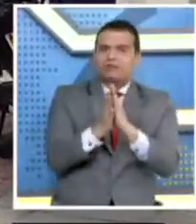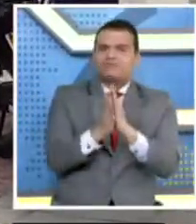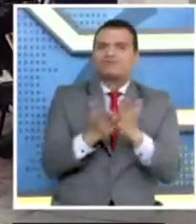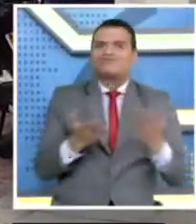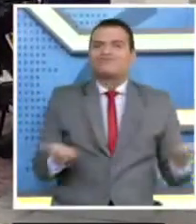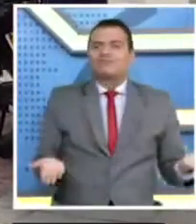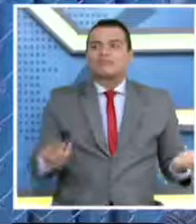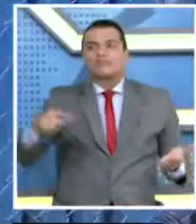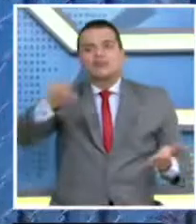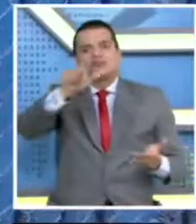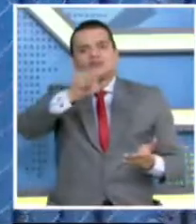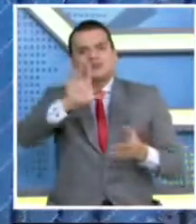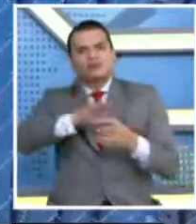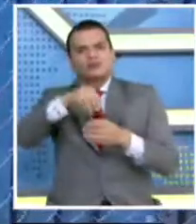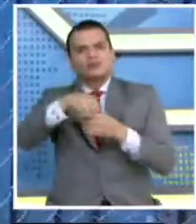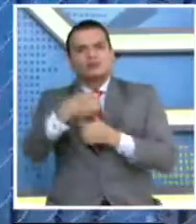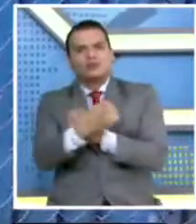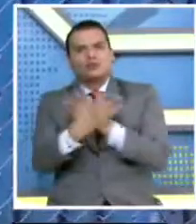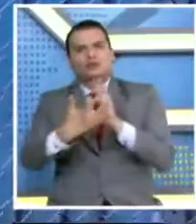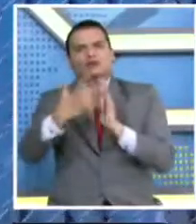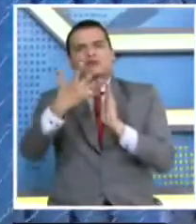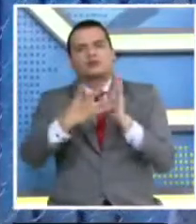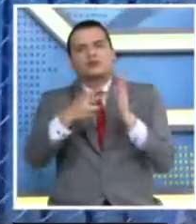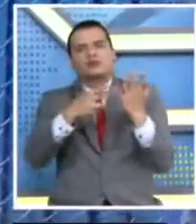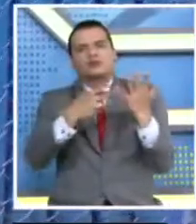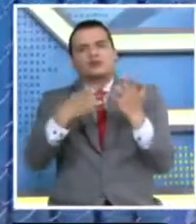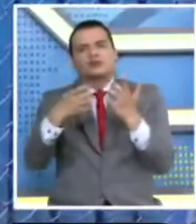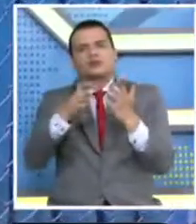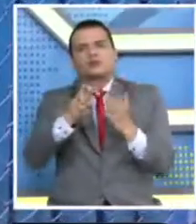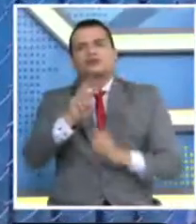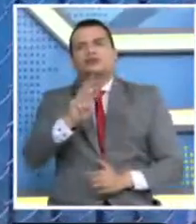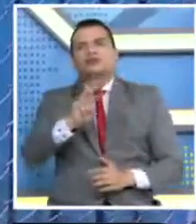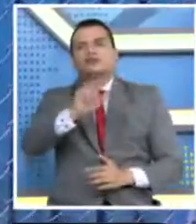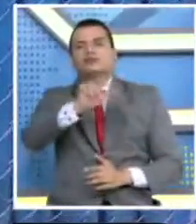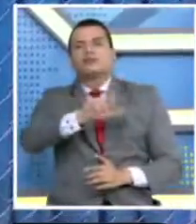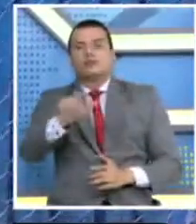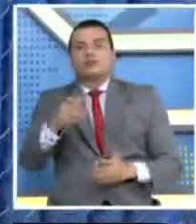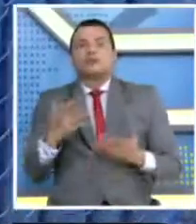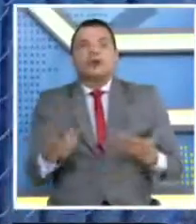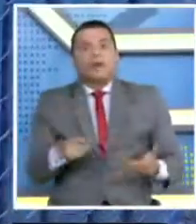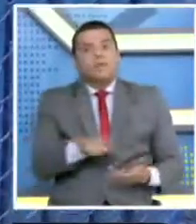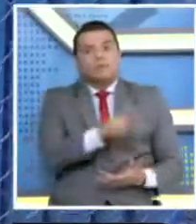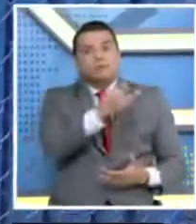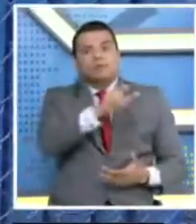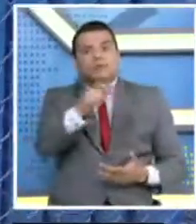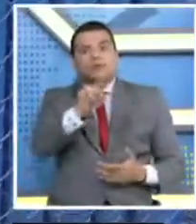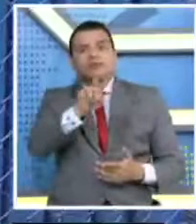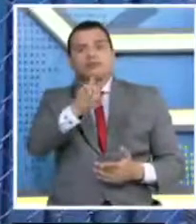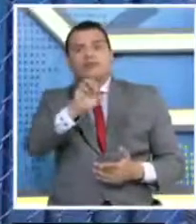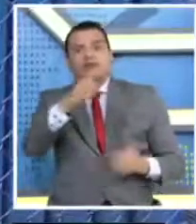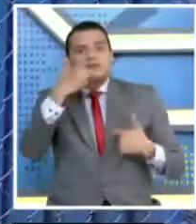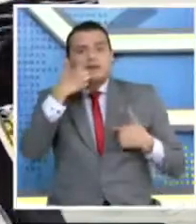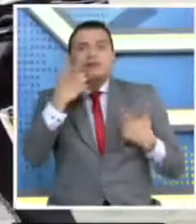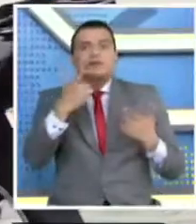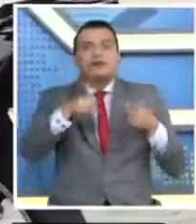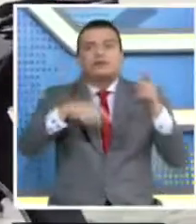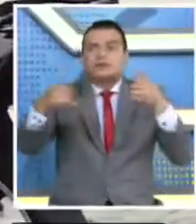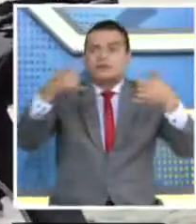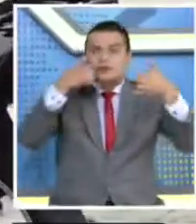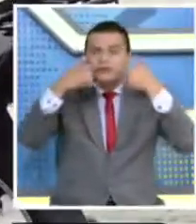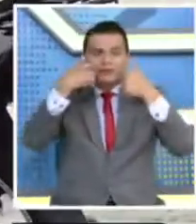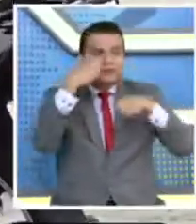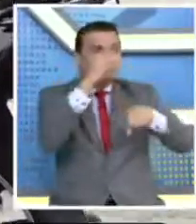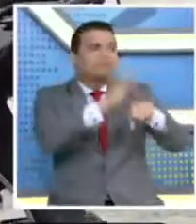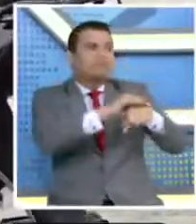cárcel de Villahermosa y es que tras conocerse que ya son 109 los infectados, aseguran que han recibido llamadas de sus familiares presos, varios de